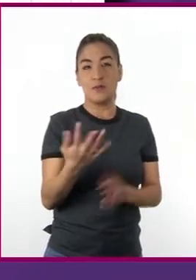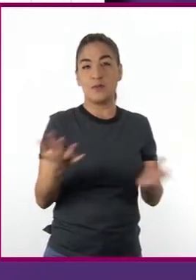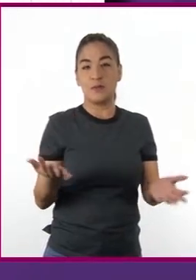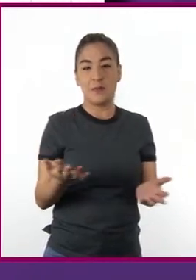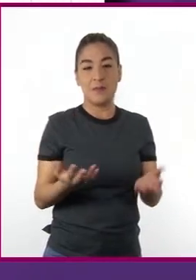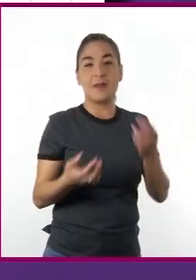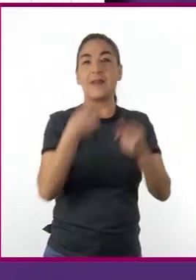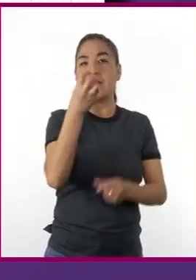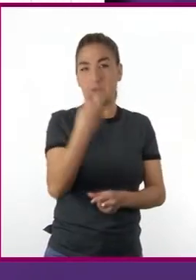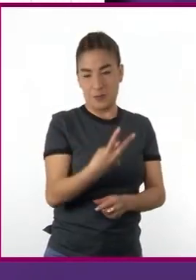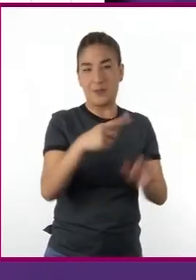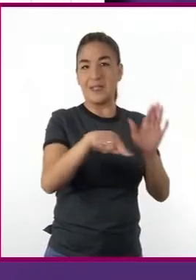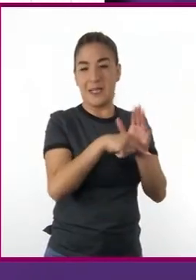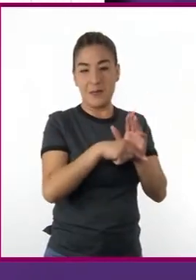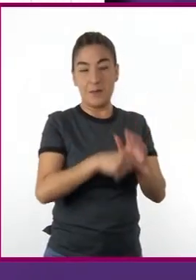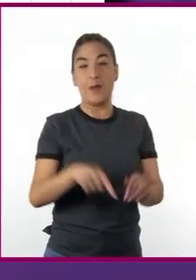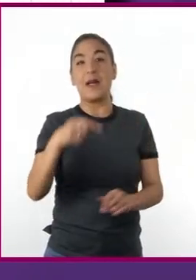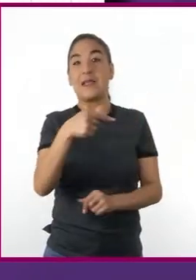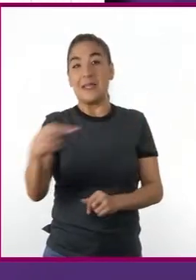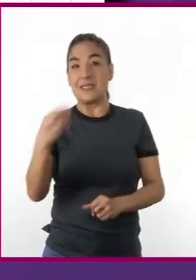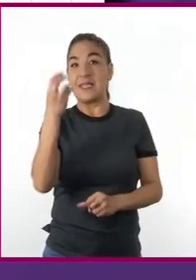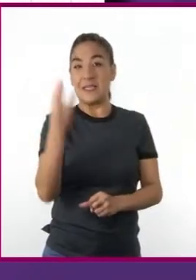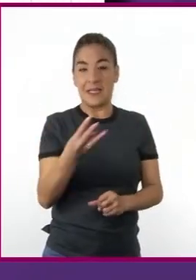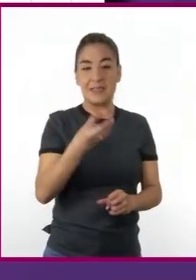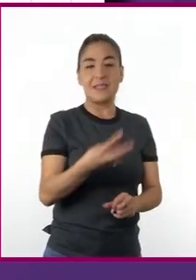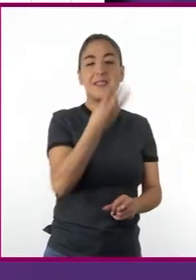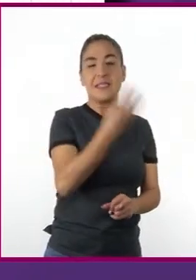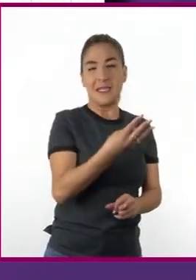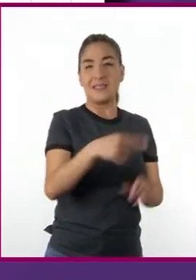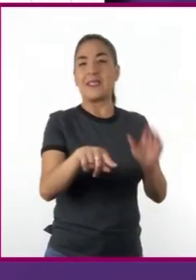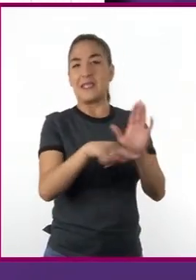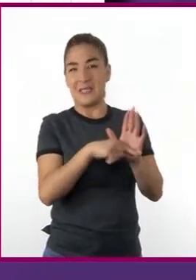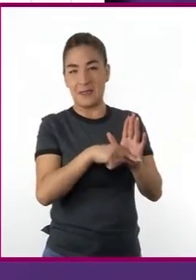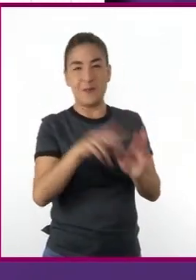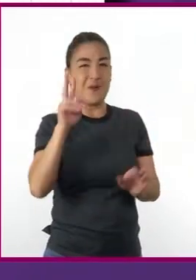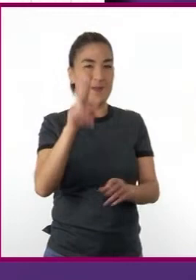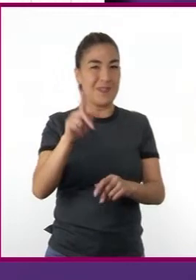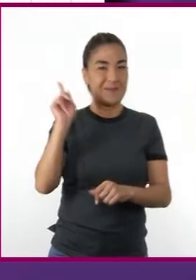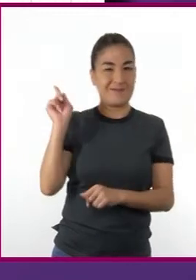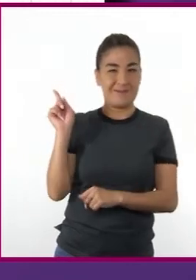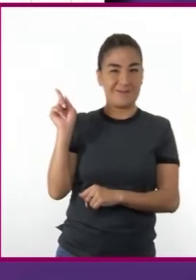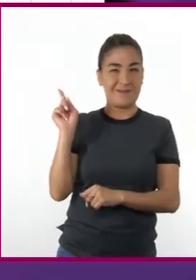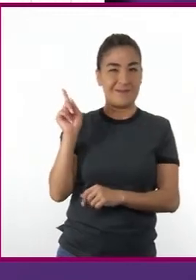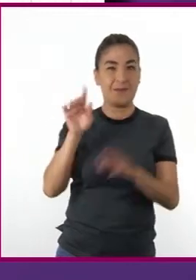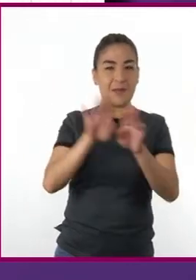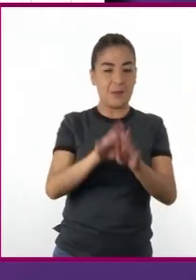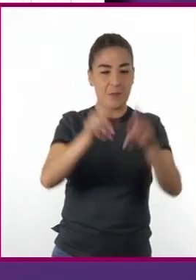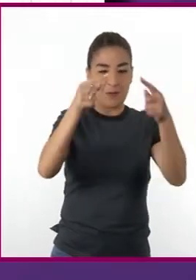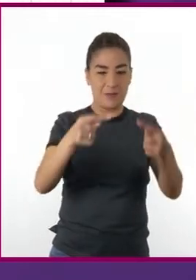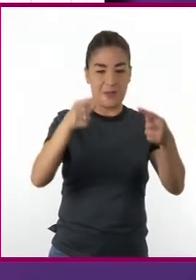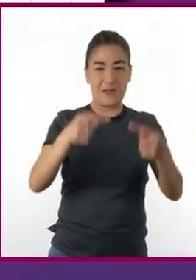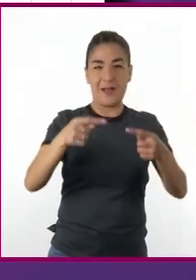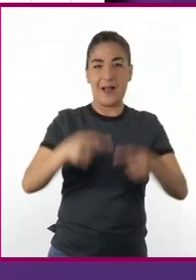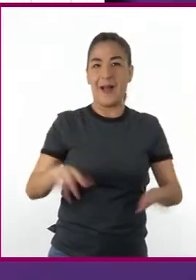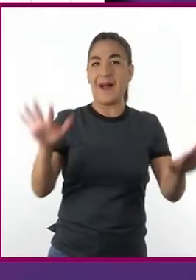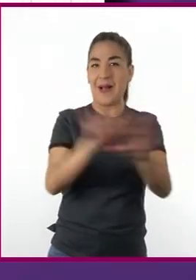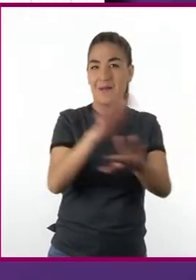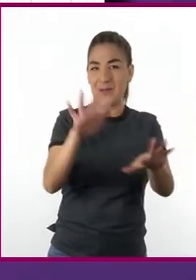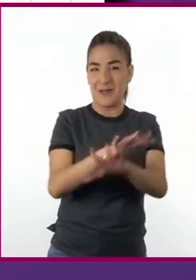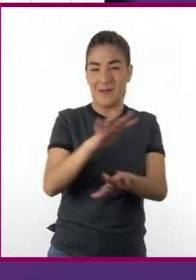y al restarle 3, observen el comportamiento de la gráfica conforme modificamos la expresión